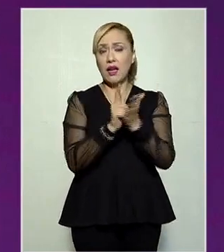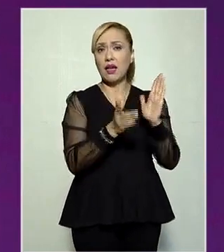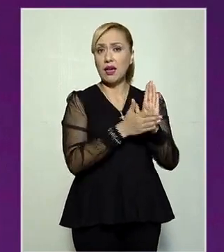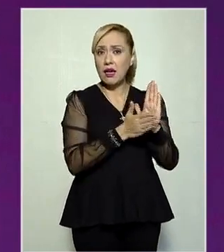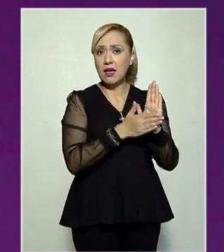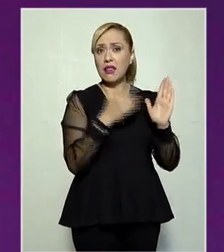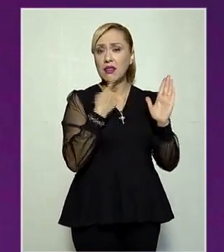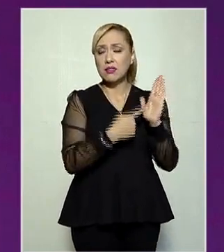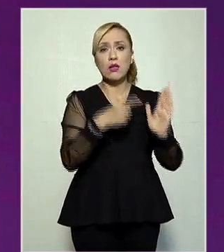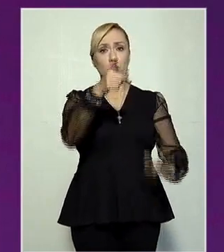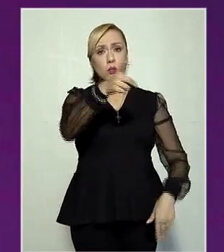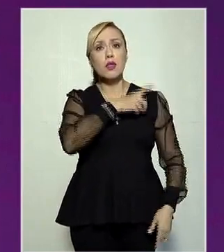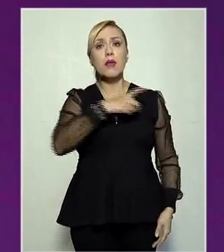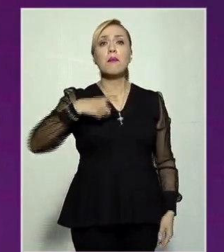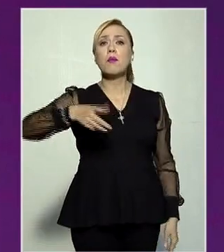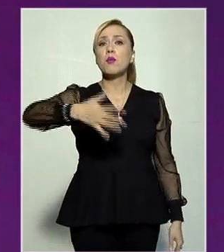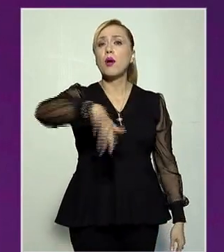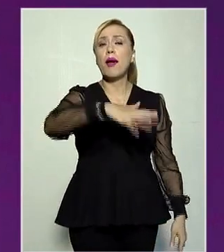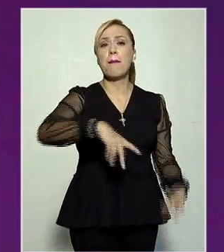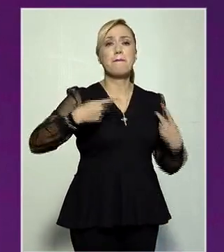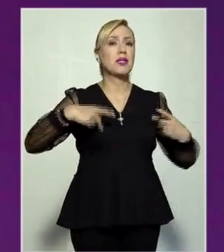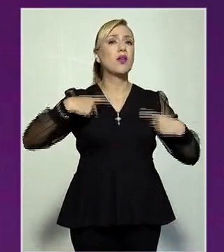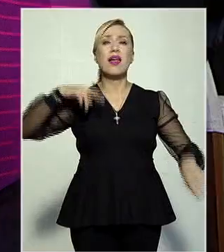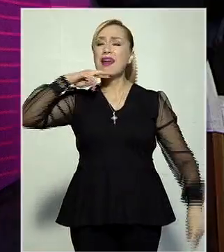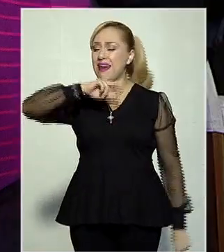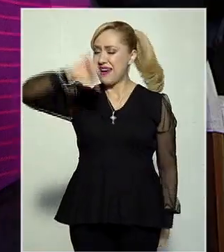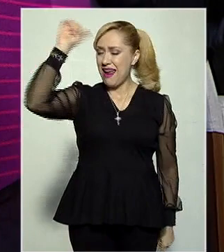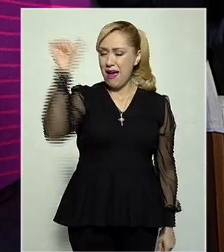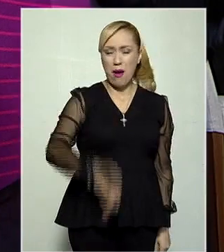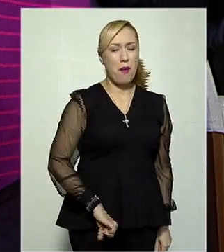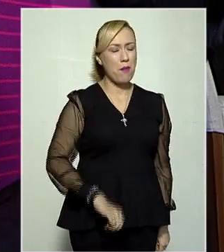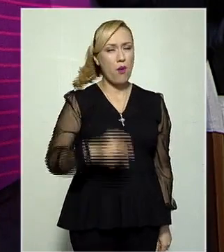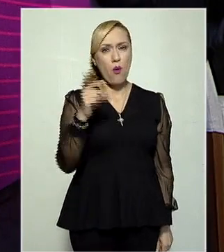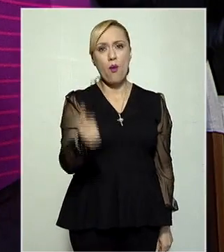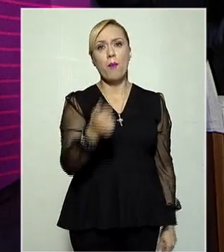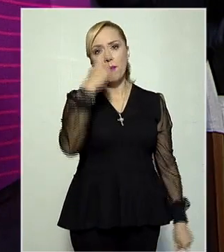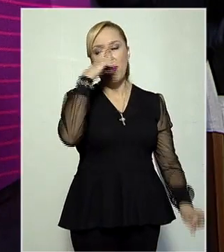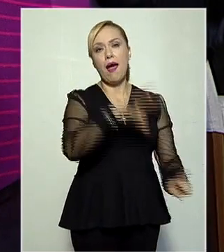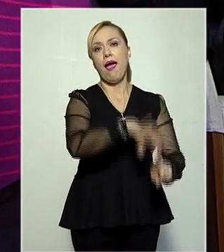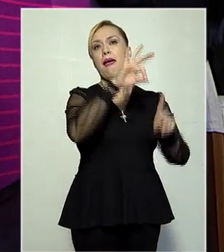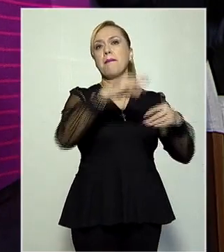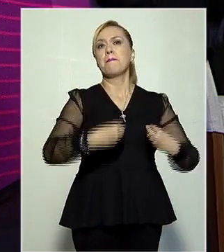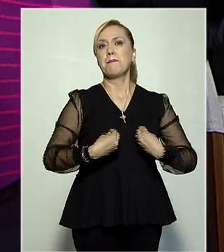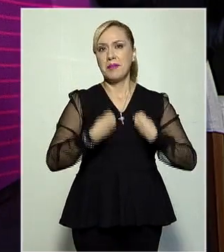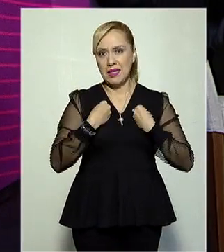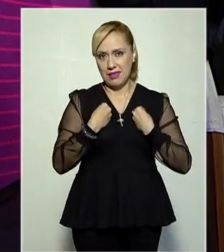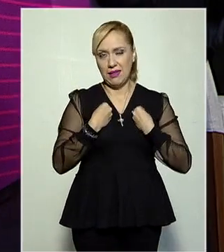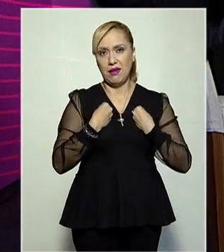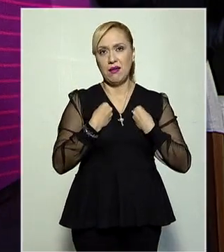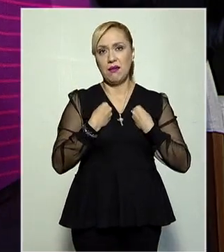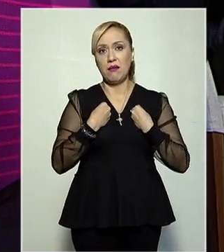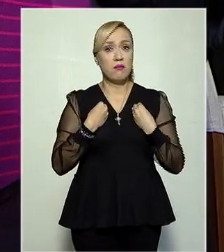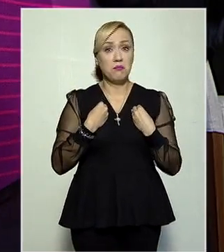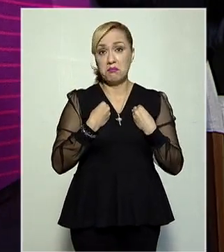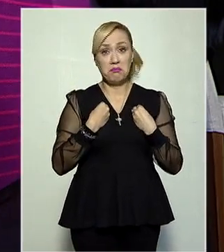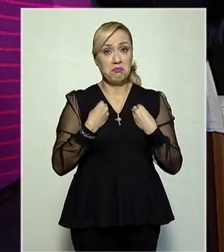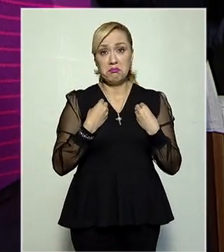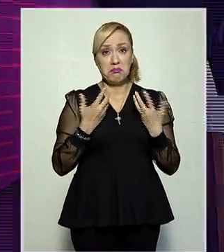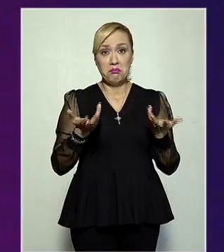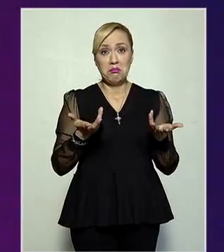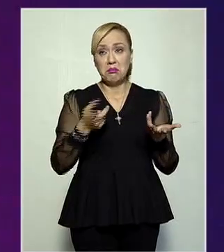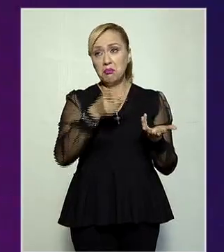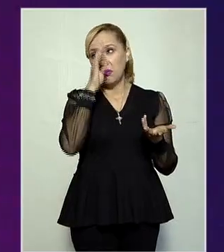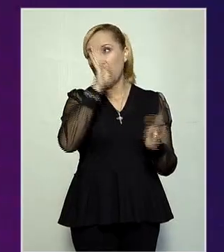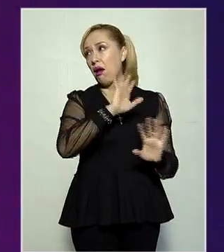buscar a la persona inmediatamente y además esperando localizarla con vida, si no, pierde mucho sentido muchas de